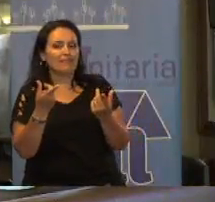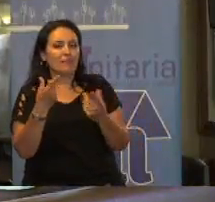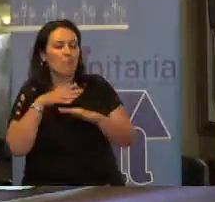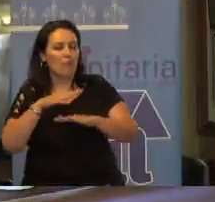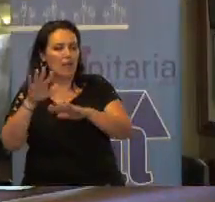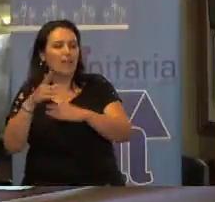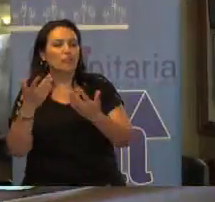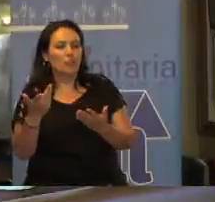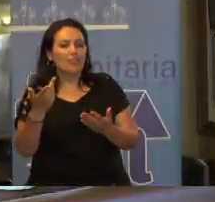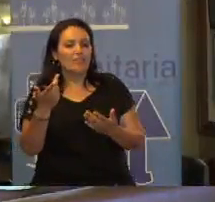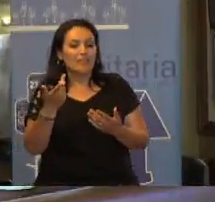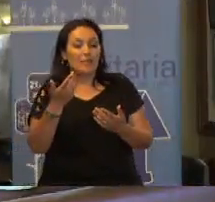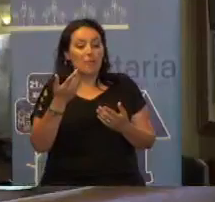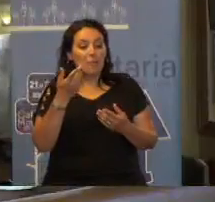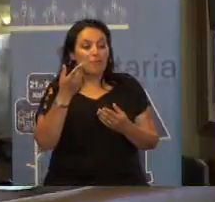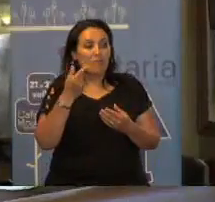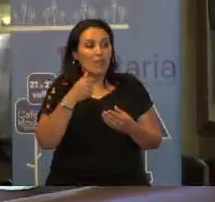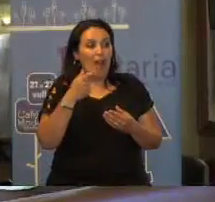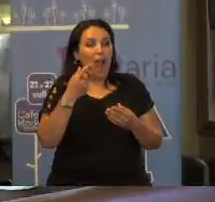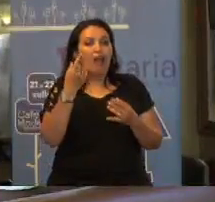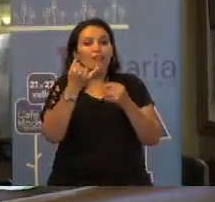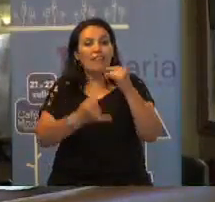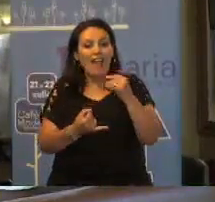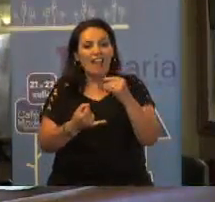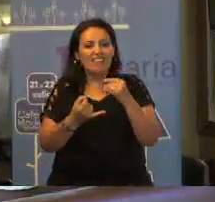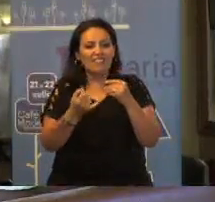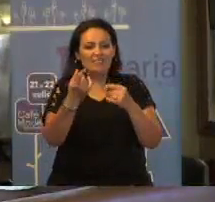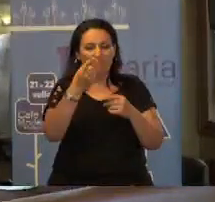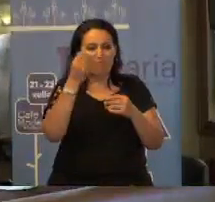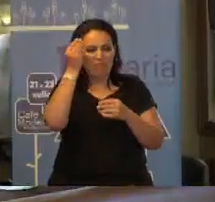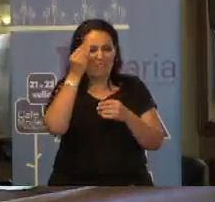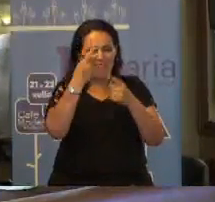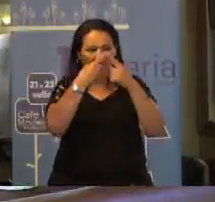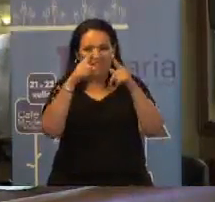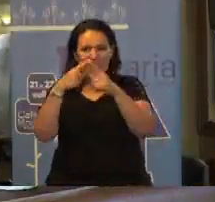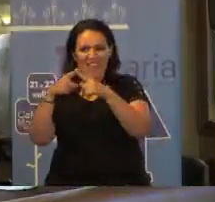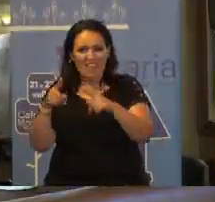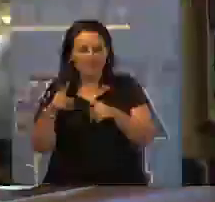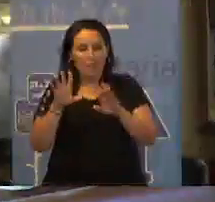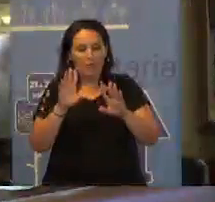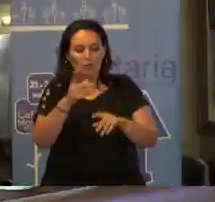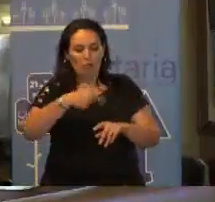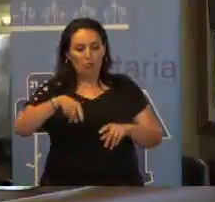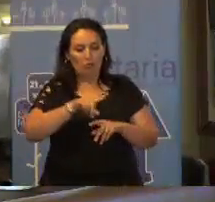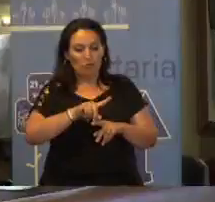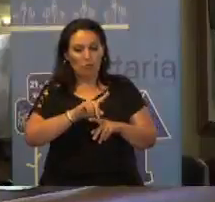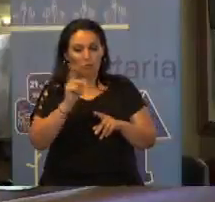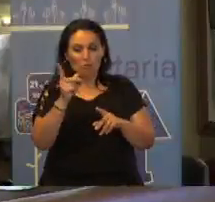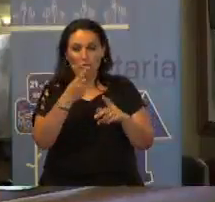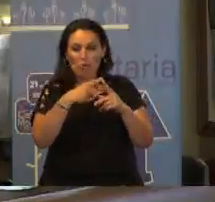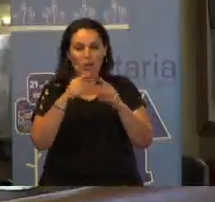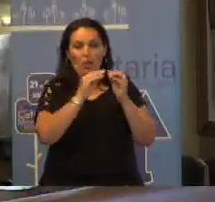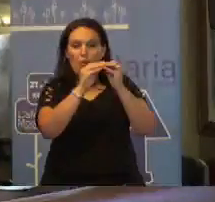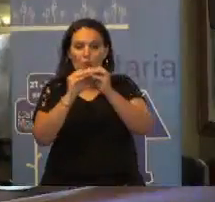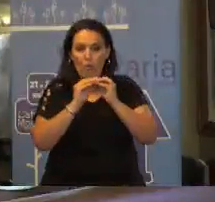os que teñen as diferencias son eles, e nós somos os que levamos as mismas propostas tanto en Lugo